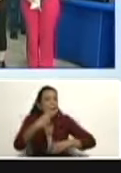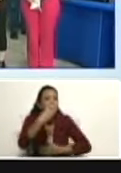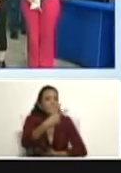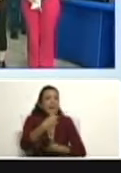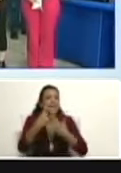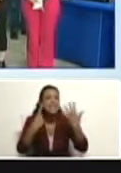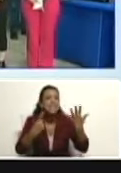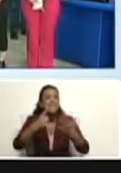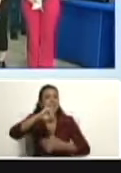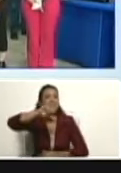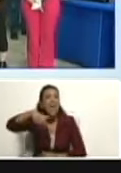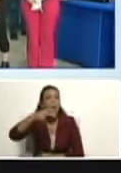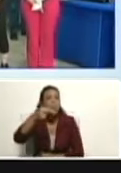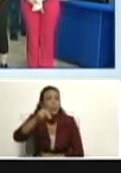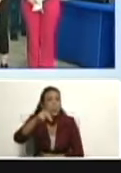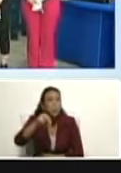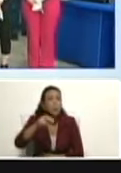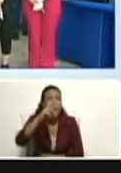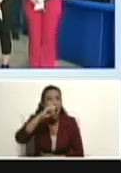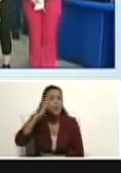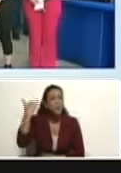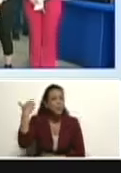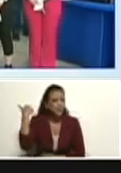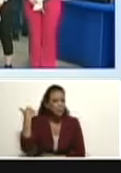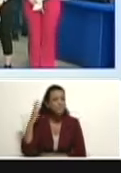26 de junio